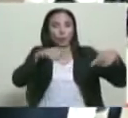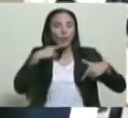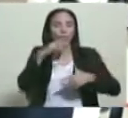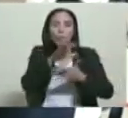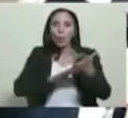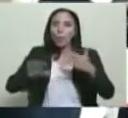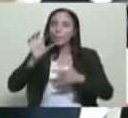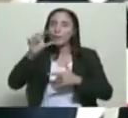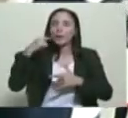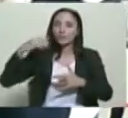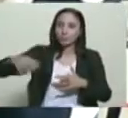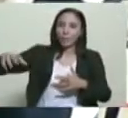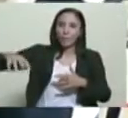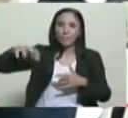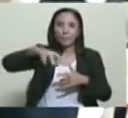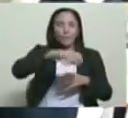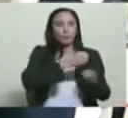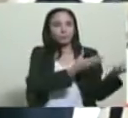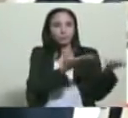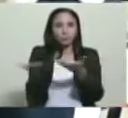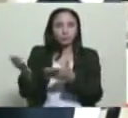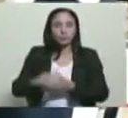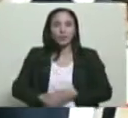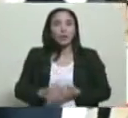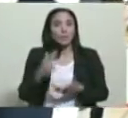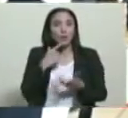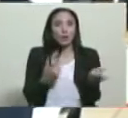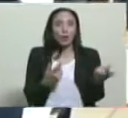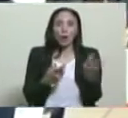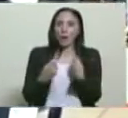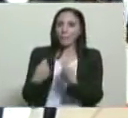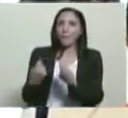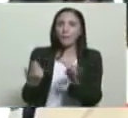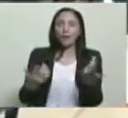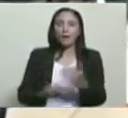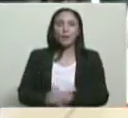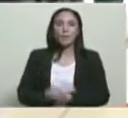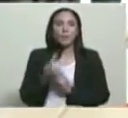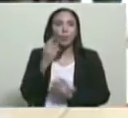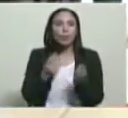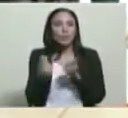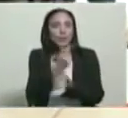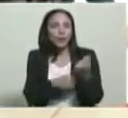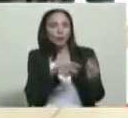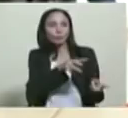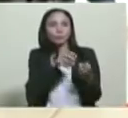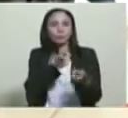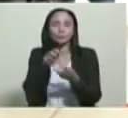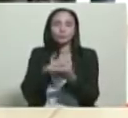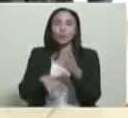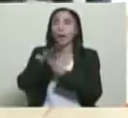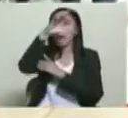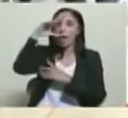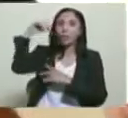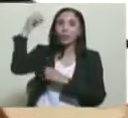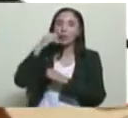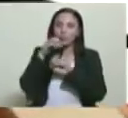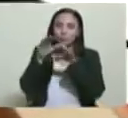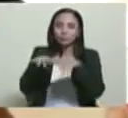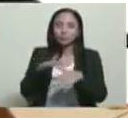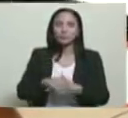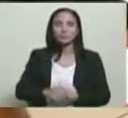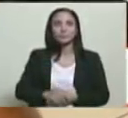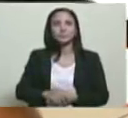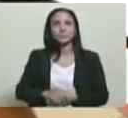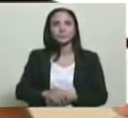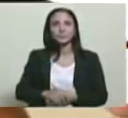para que nuestros hermanos y hermanas tengan cómo llevar su sustento a sus casas, presidente. Que Dios me lo bendiga y juntos todo es